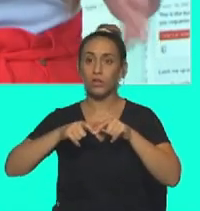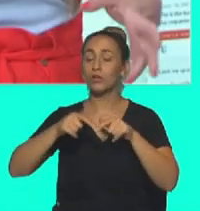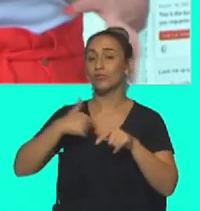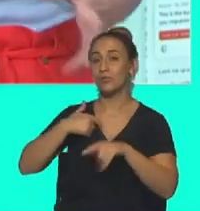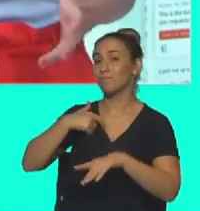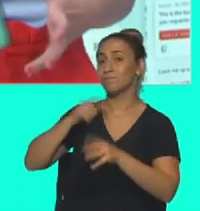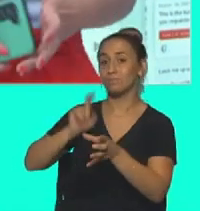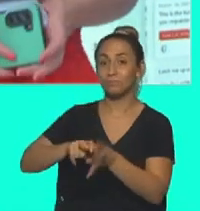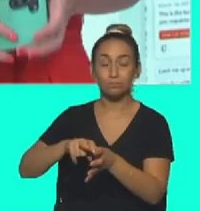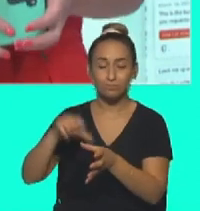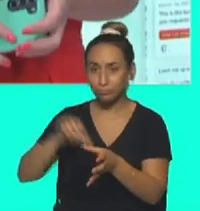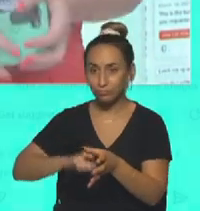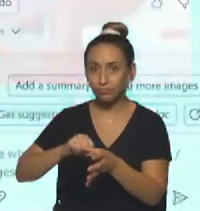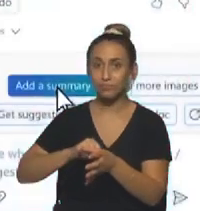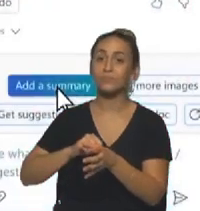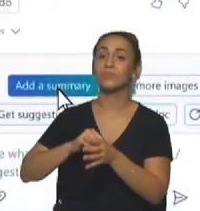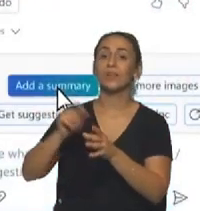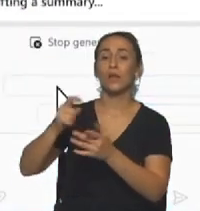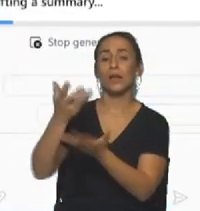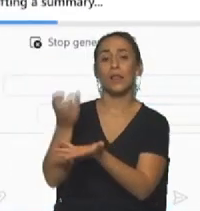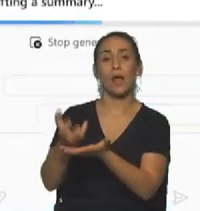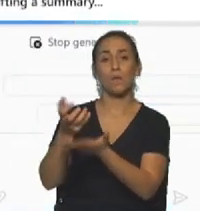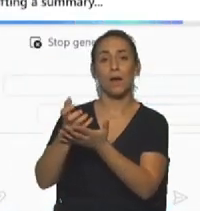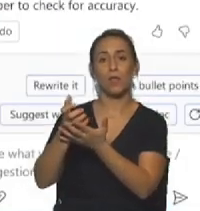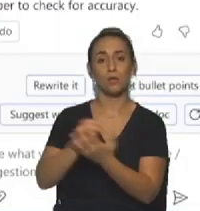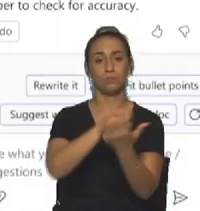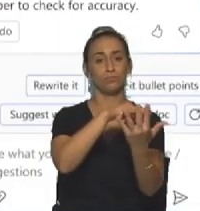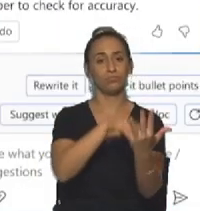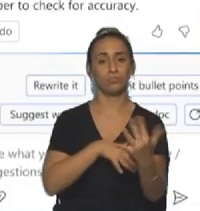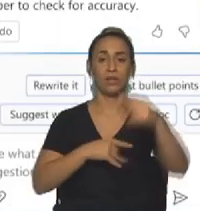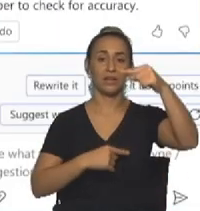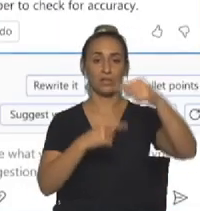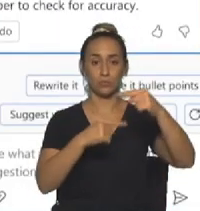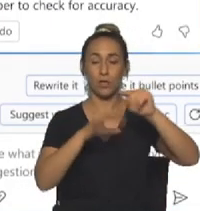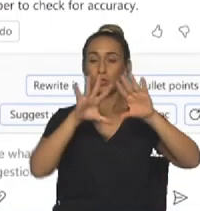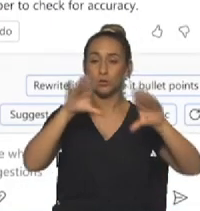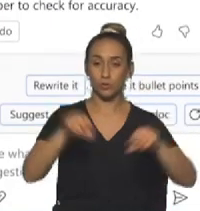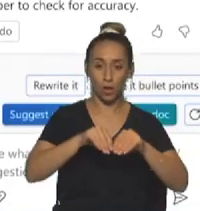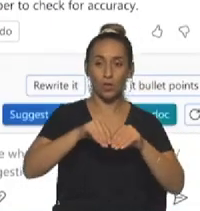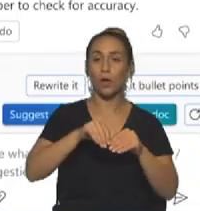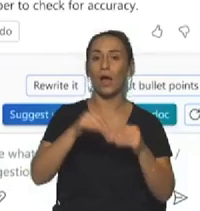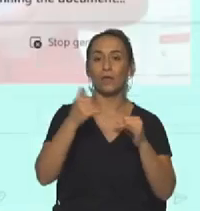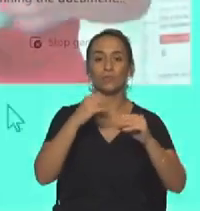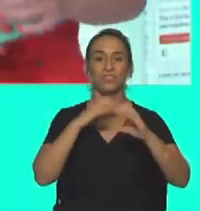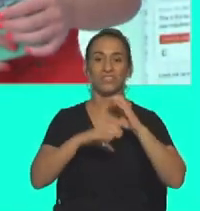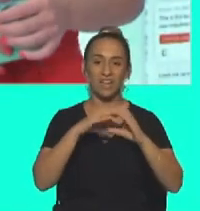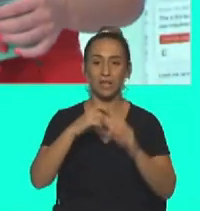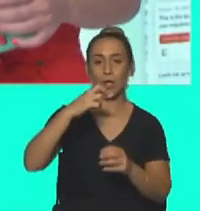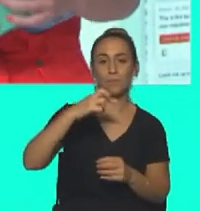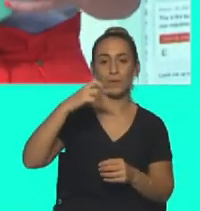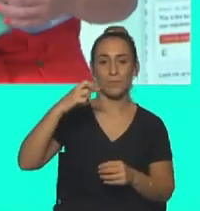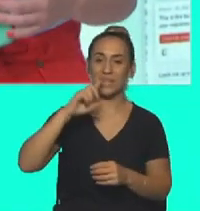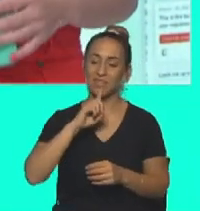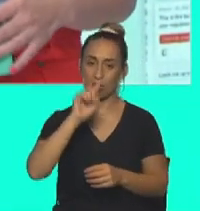hayas podido estar. Todo esto tiene el motor de búsqueda de ChatGPT-4, que es el que se lanzó esta